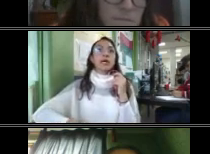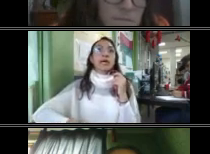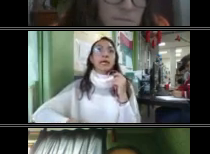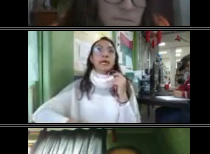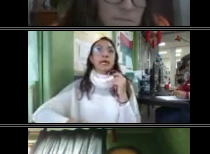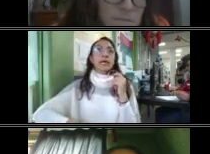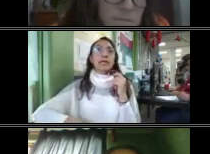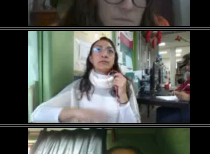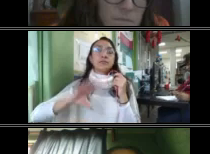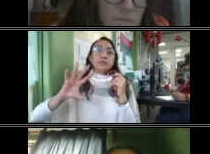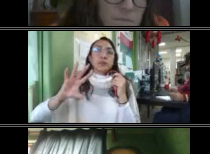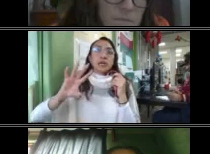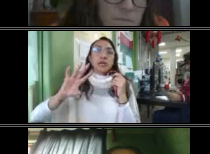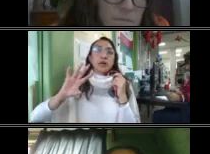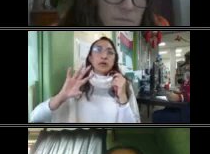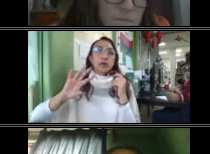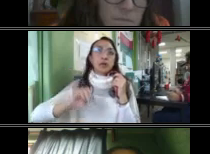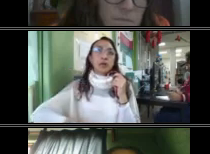ejemplo,